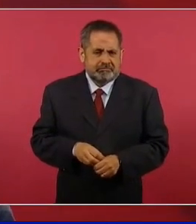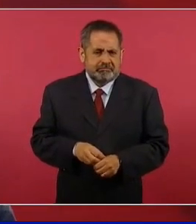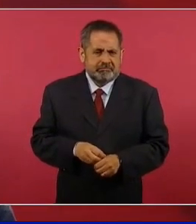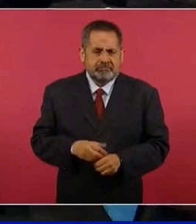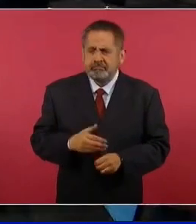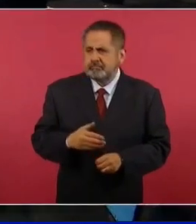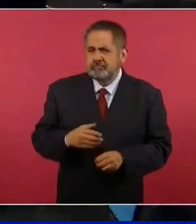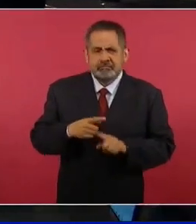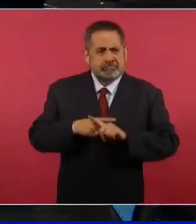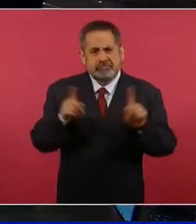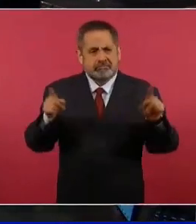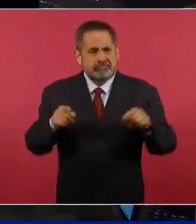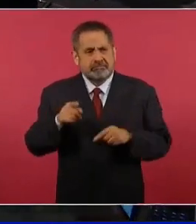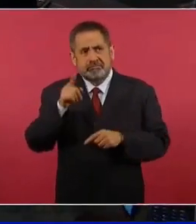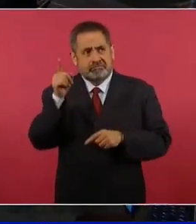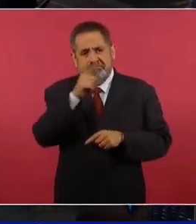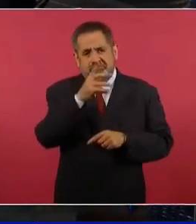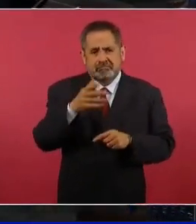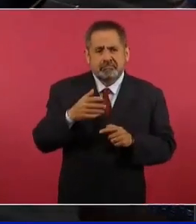relaciones